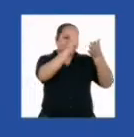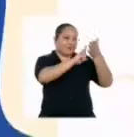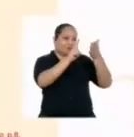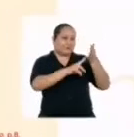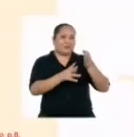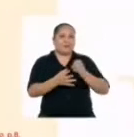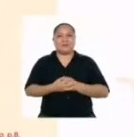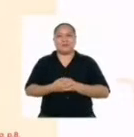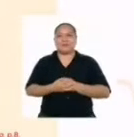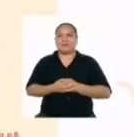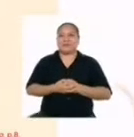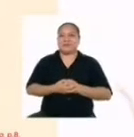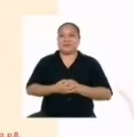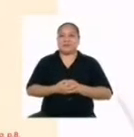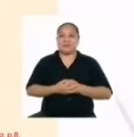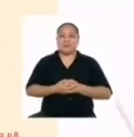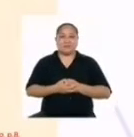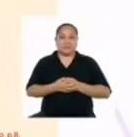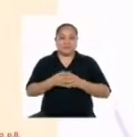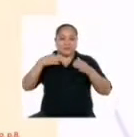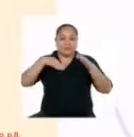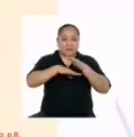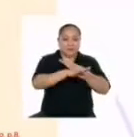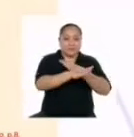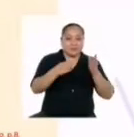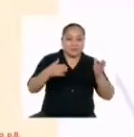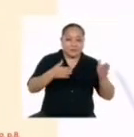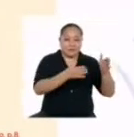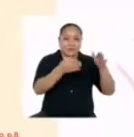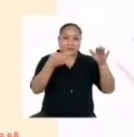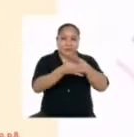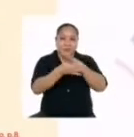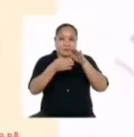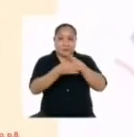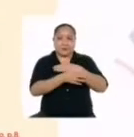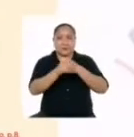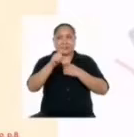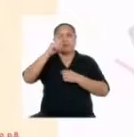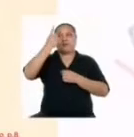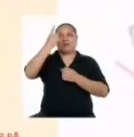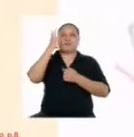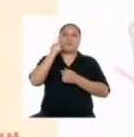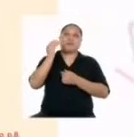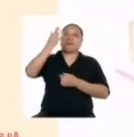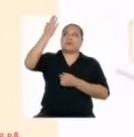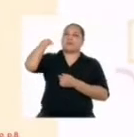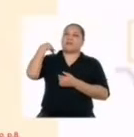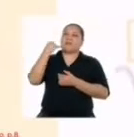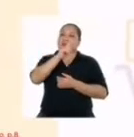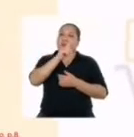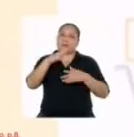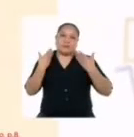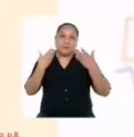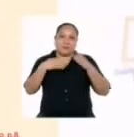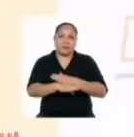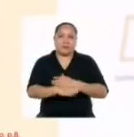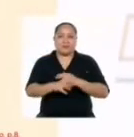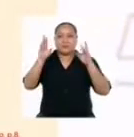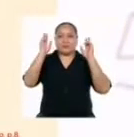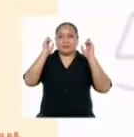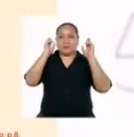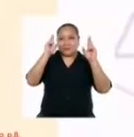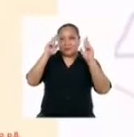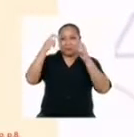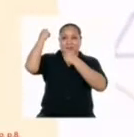leyendo. La vía de acceso al Valle de Supe ha mejorado mucho desde aquella primera experiencia fallida, para suerte del